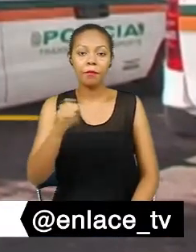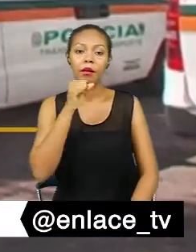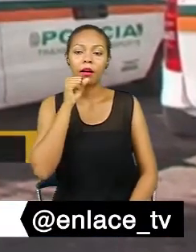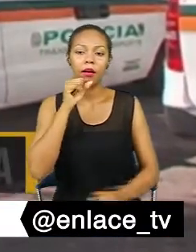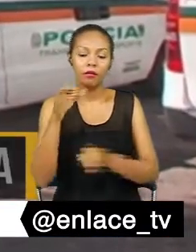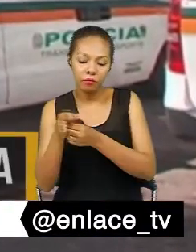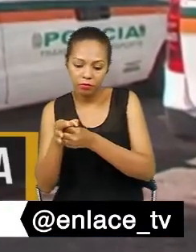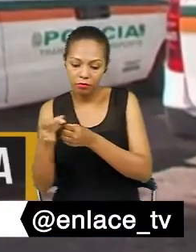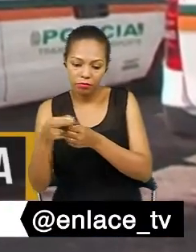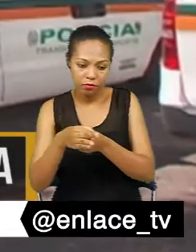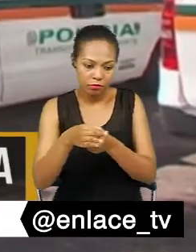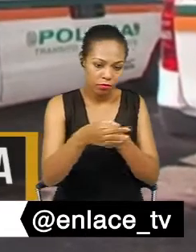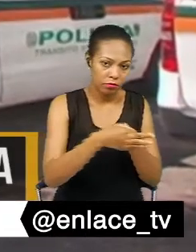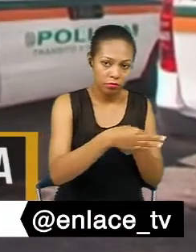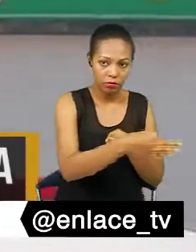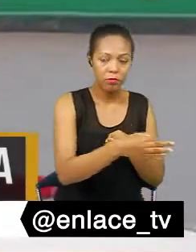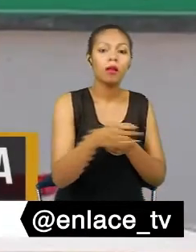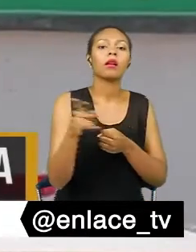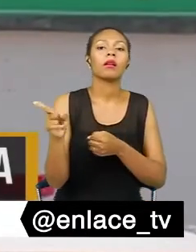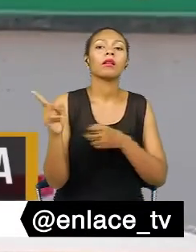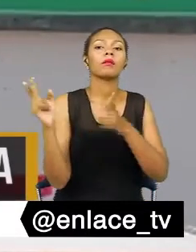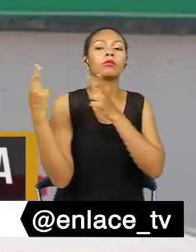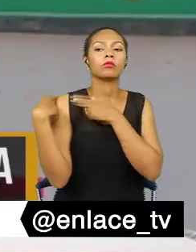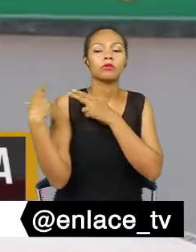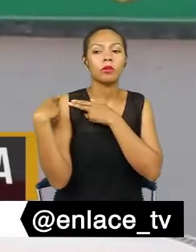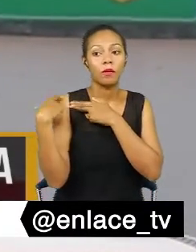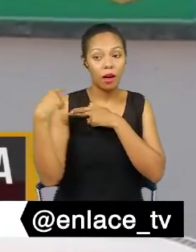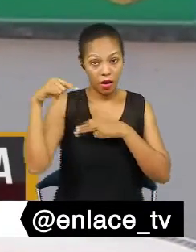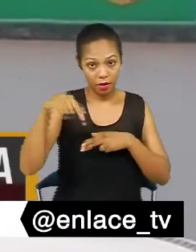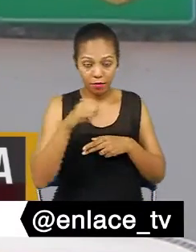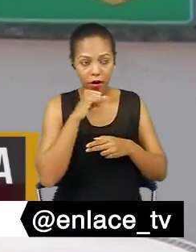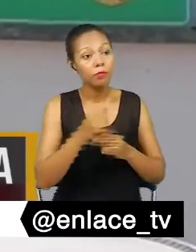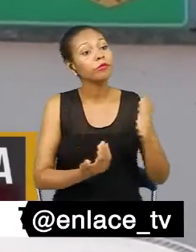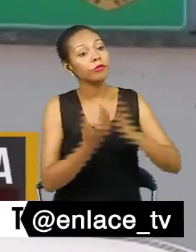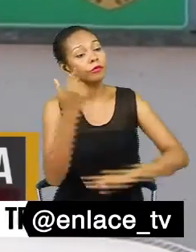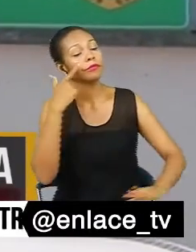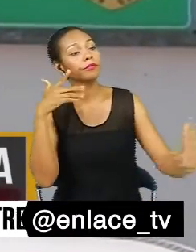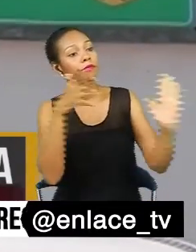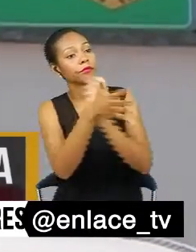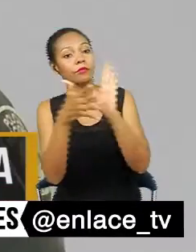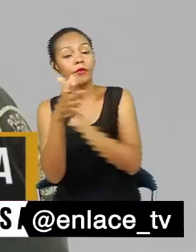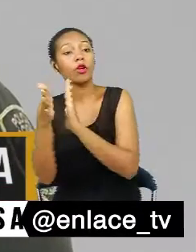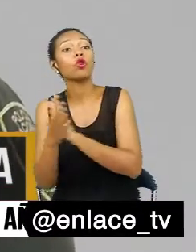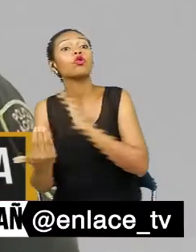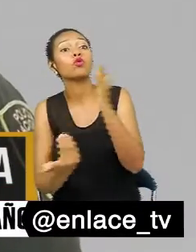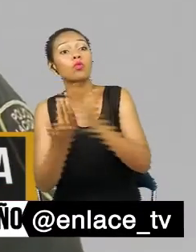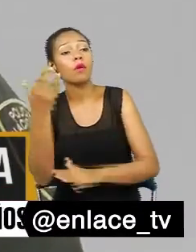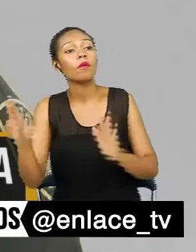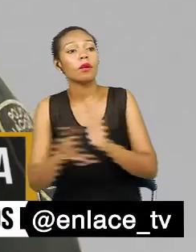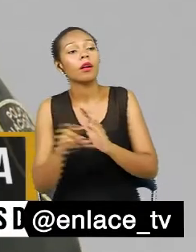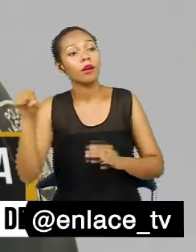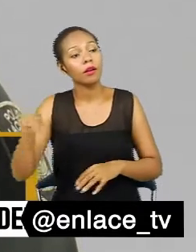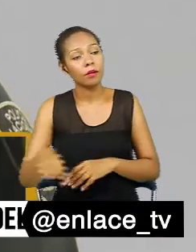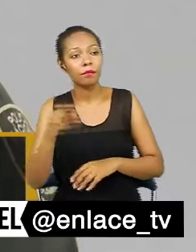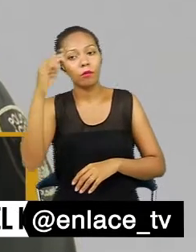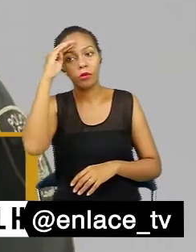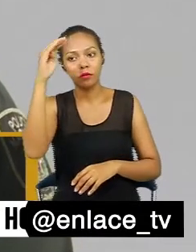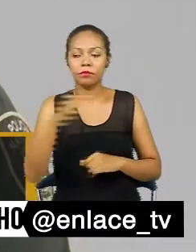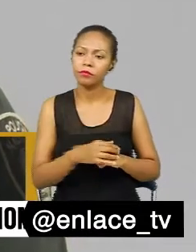el encargado de entregarle a los ciudadanos en el puerto petrolero la información del Código Nacional de Policía. La comunidad ha presentado